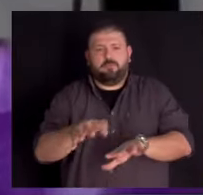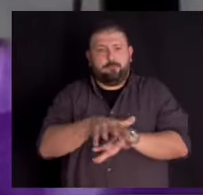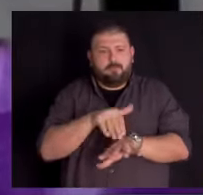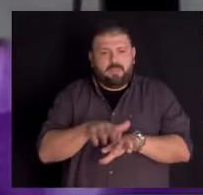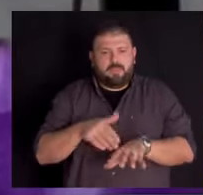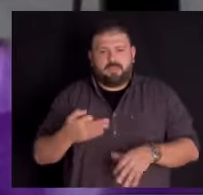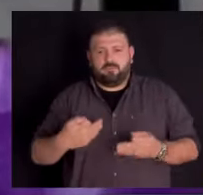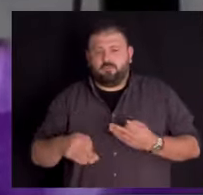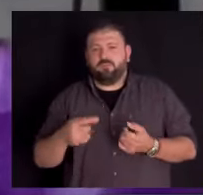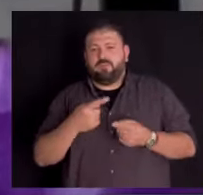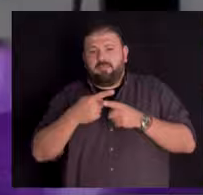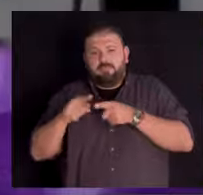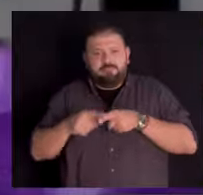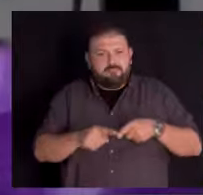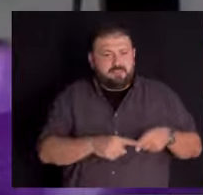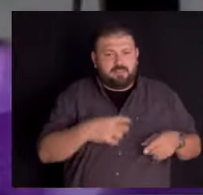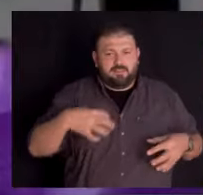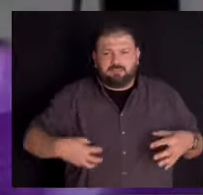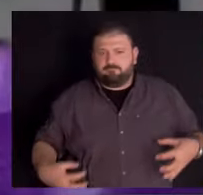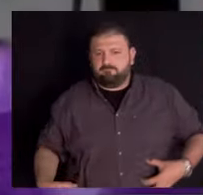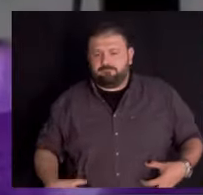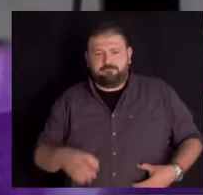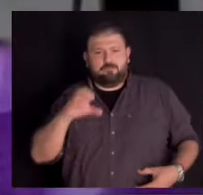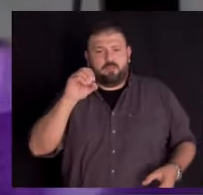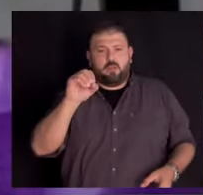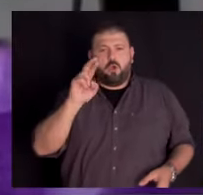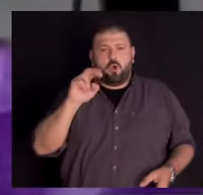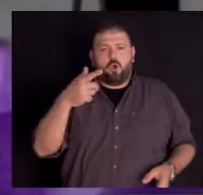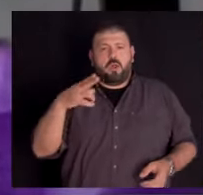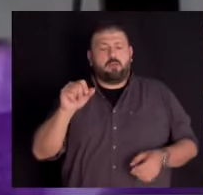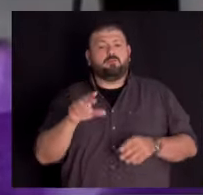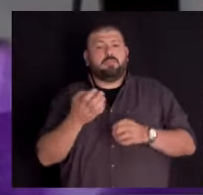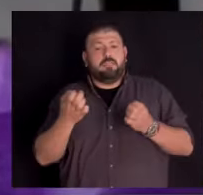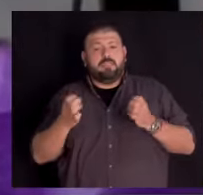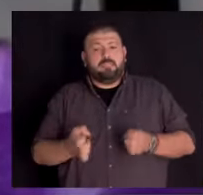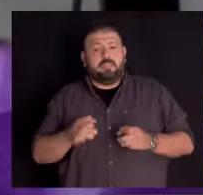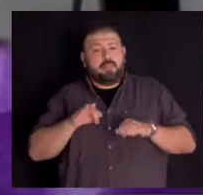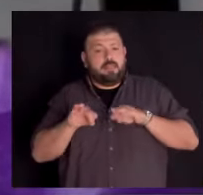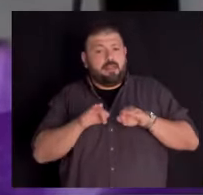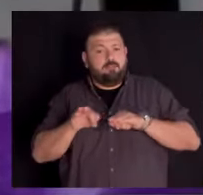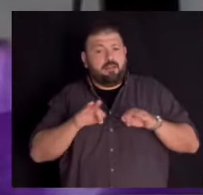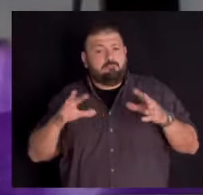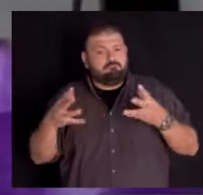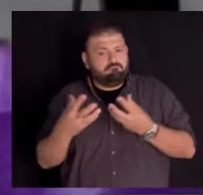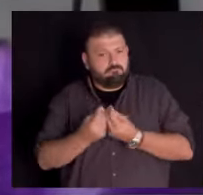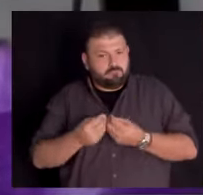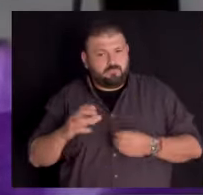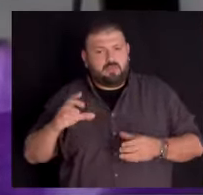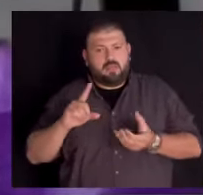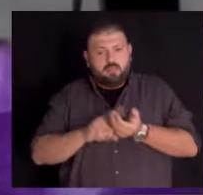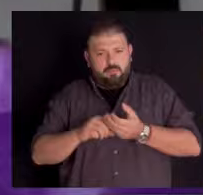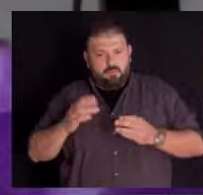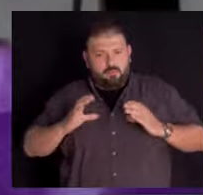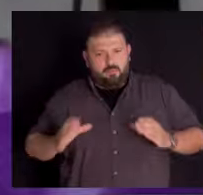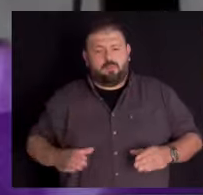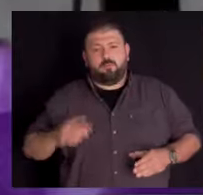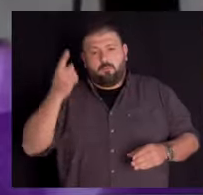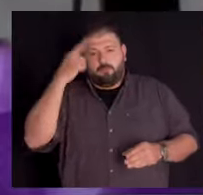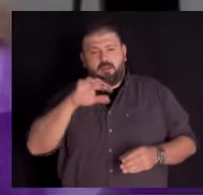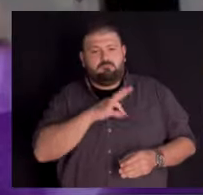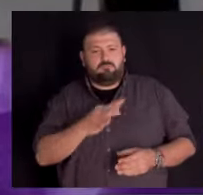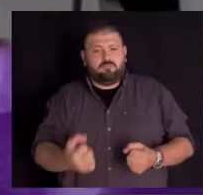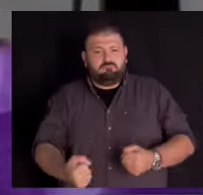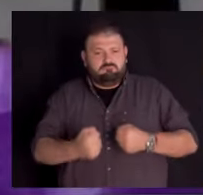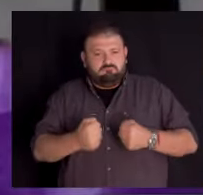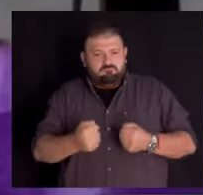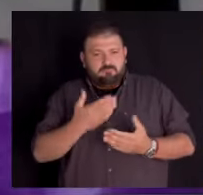distintos órganos, de distintos tejidos, y todos ellos estarán trabajando en conjunto, ¿para qué? Para favorecer y cuidar tu calidad de vida.